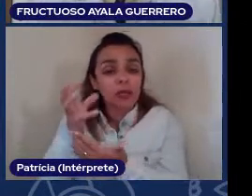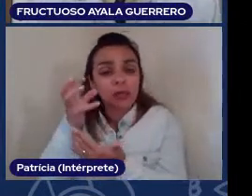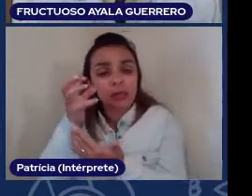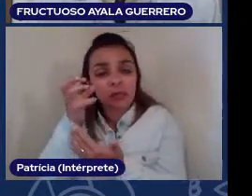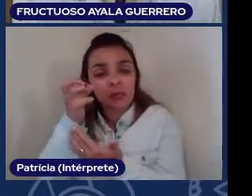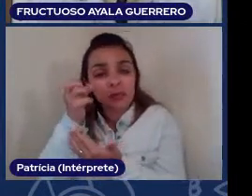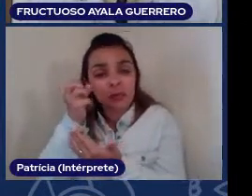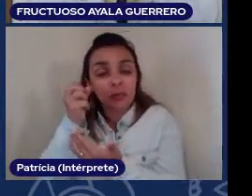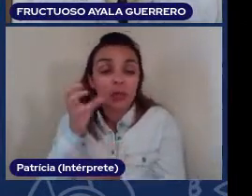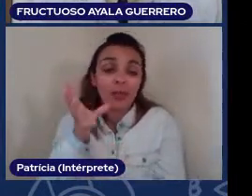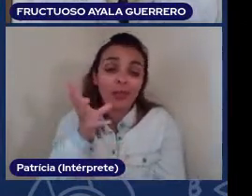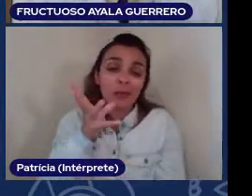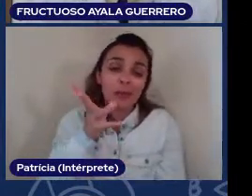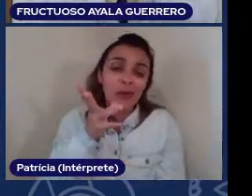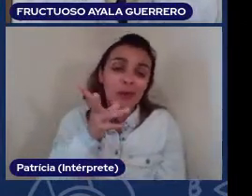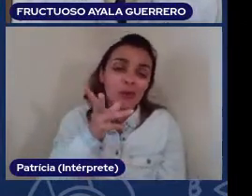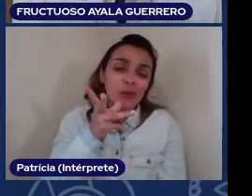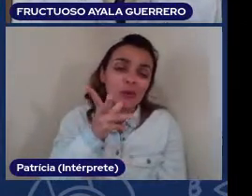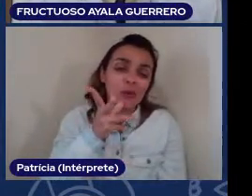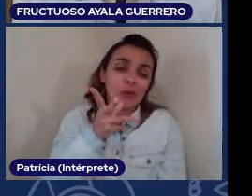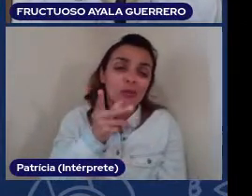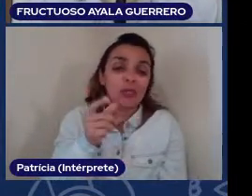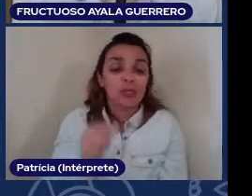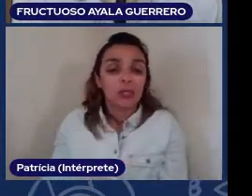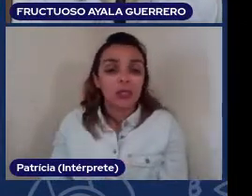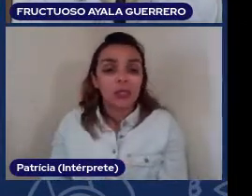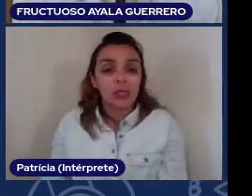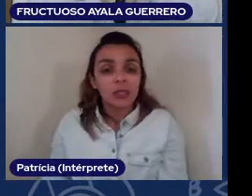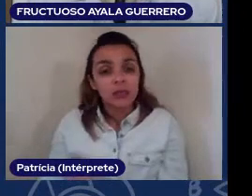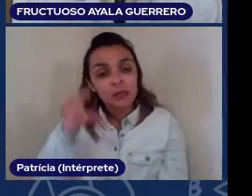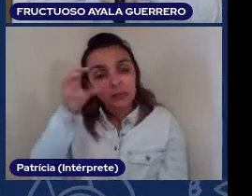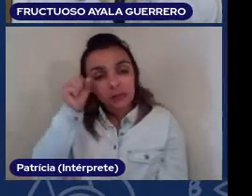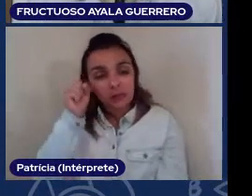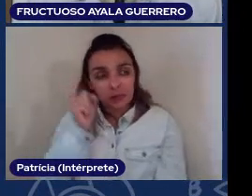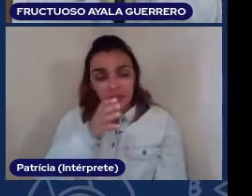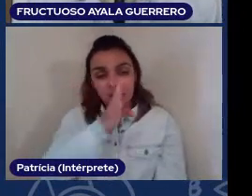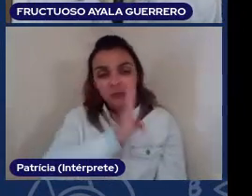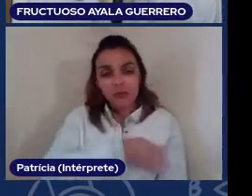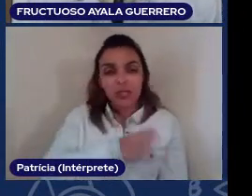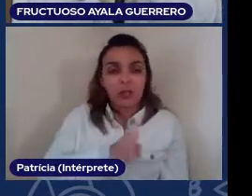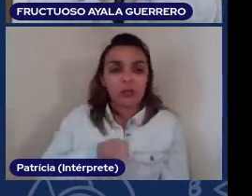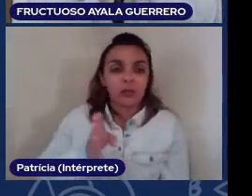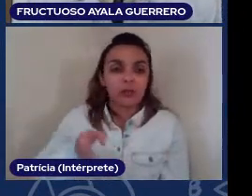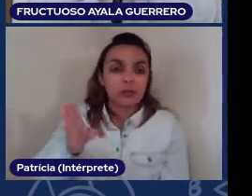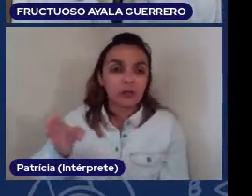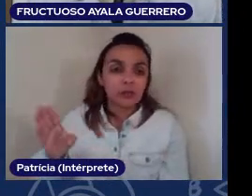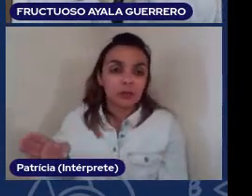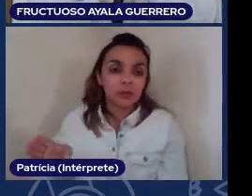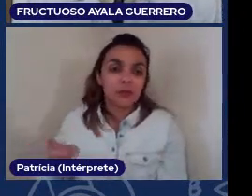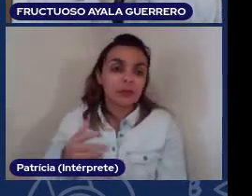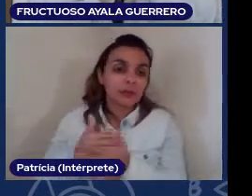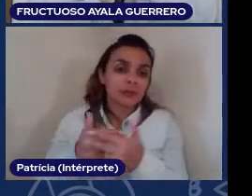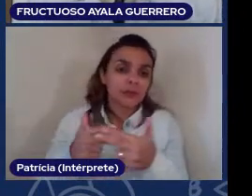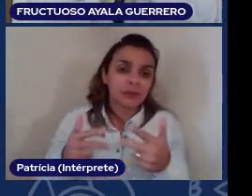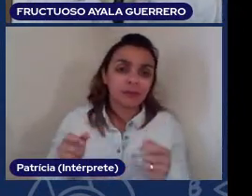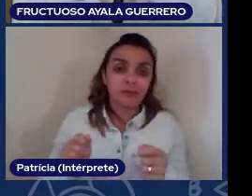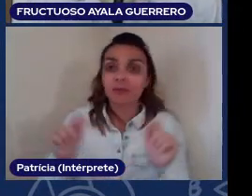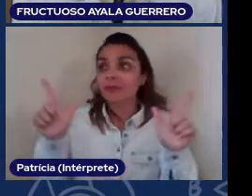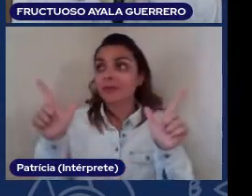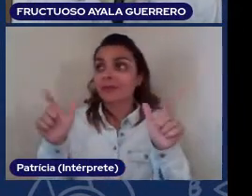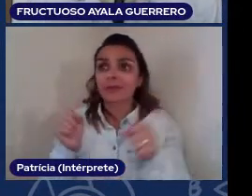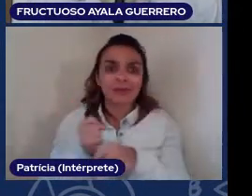alarga. Su sueño es fragmentado porque despiertan varias veces durante la